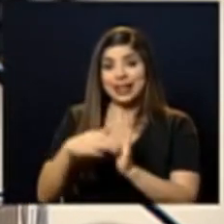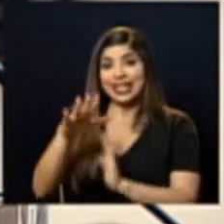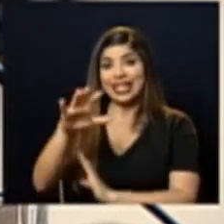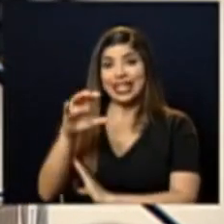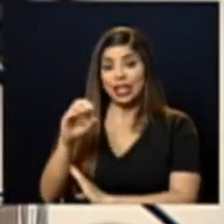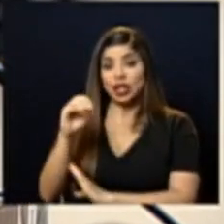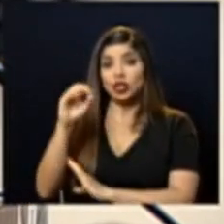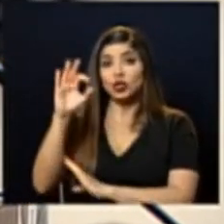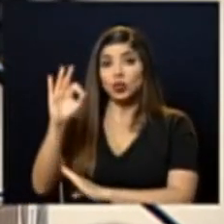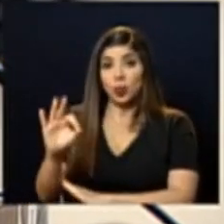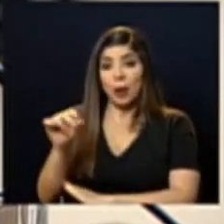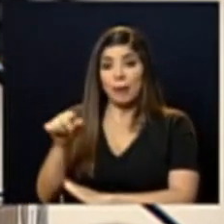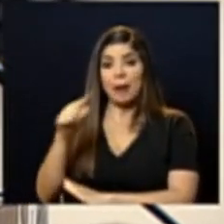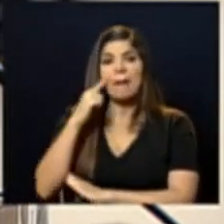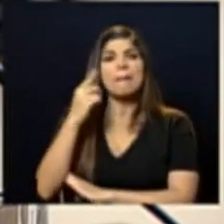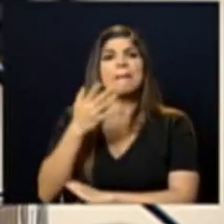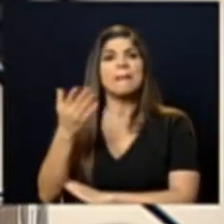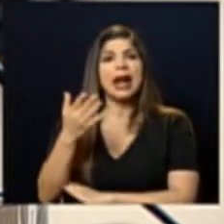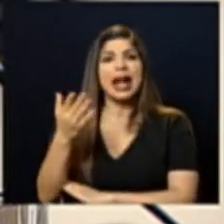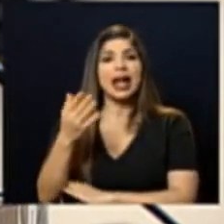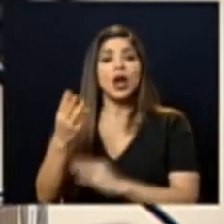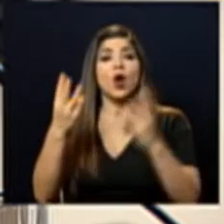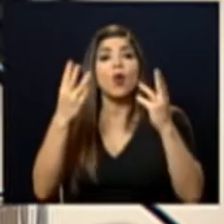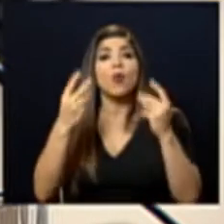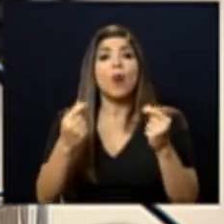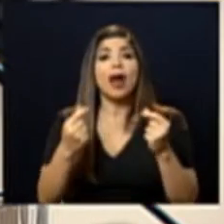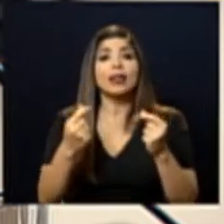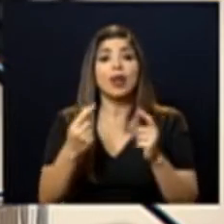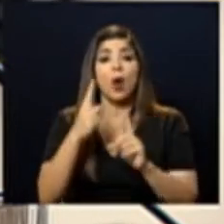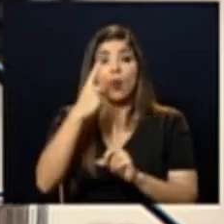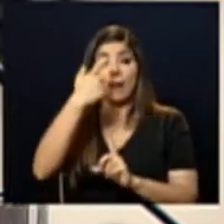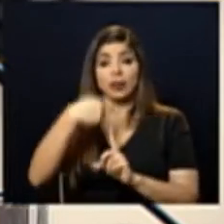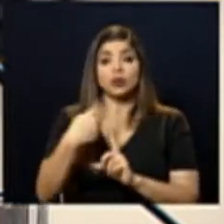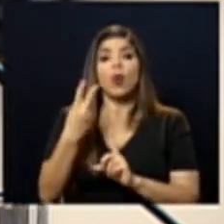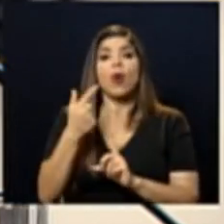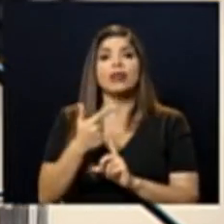20.509 para reducir la cantidad por persona.